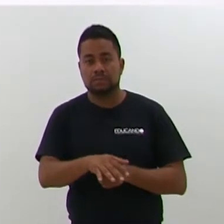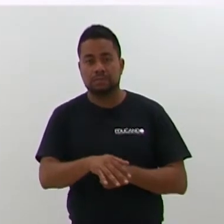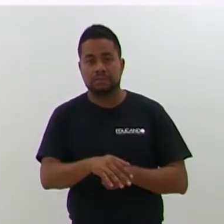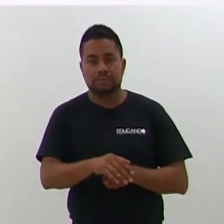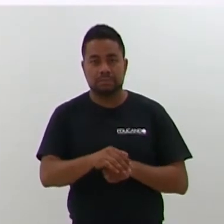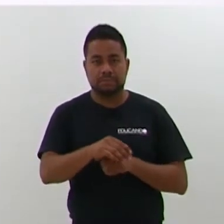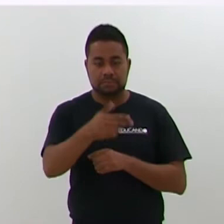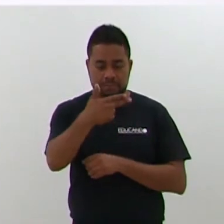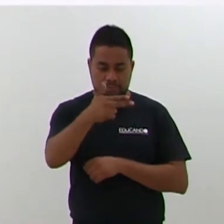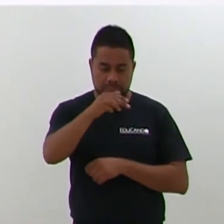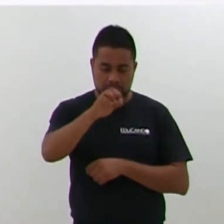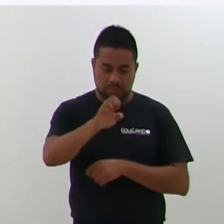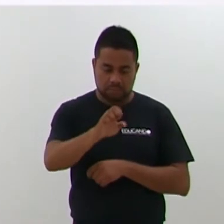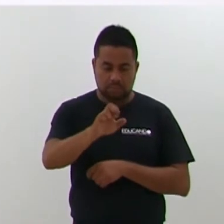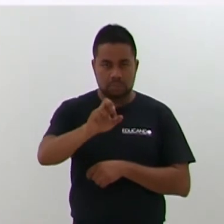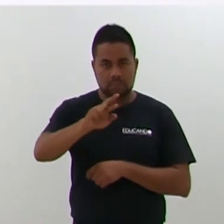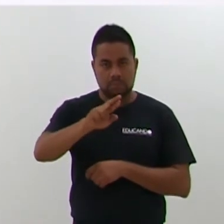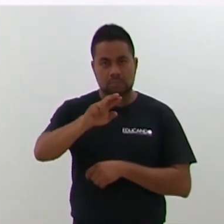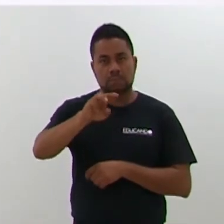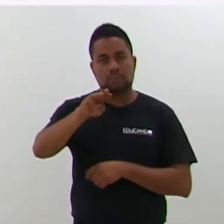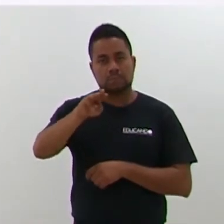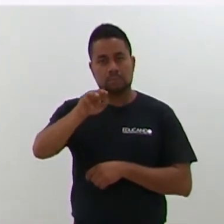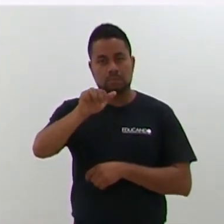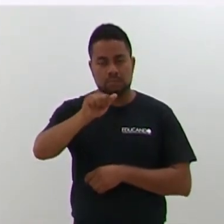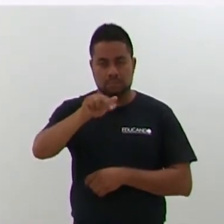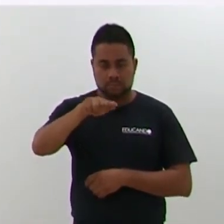Hermandad. Aquí tenemos otra.